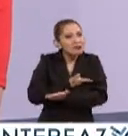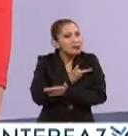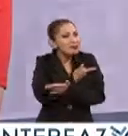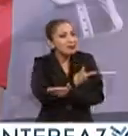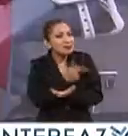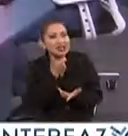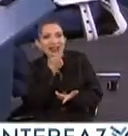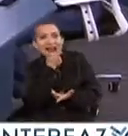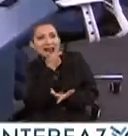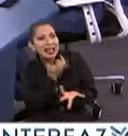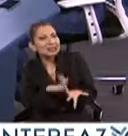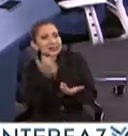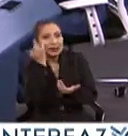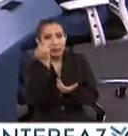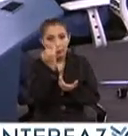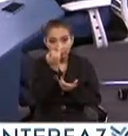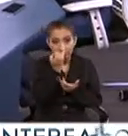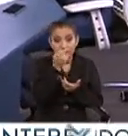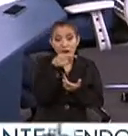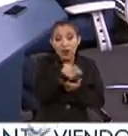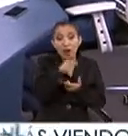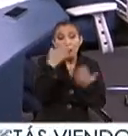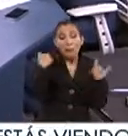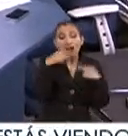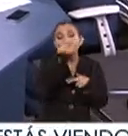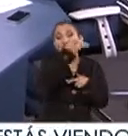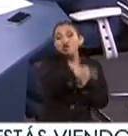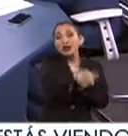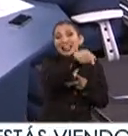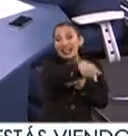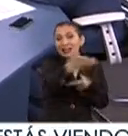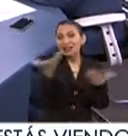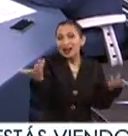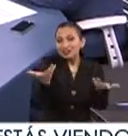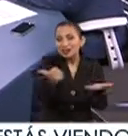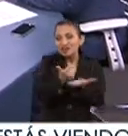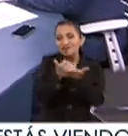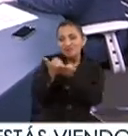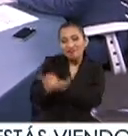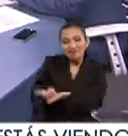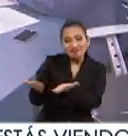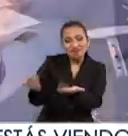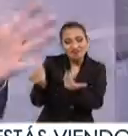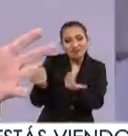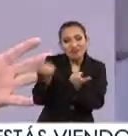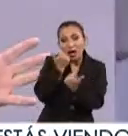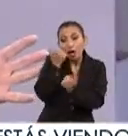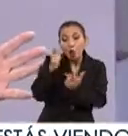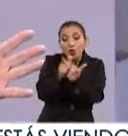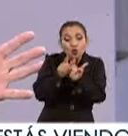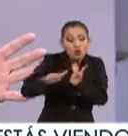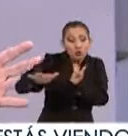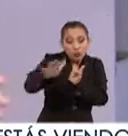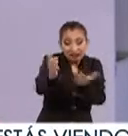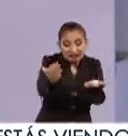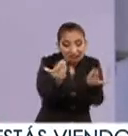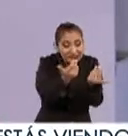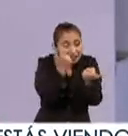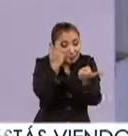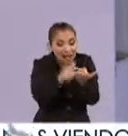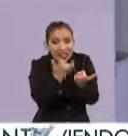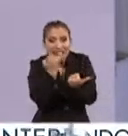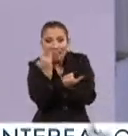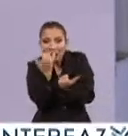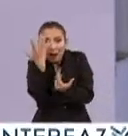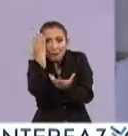comillas, del idioma. Sí. Pero compete al profesor ser ese catalizador y encandilar al alumno o al grupo hacia el